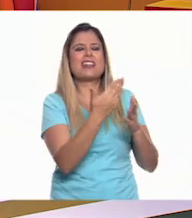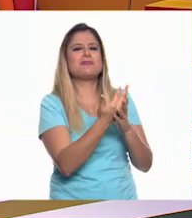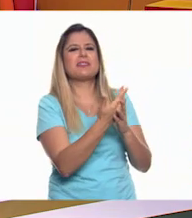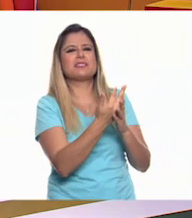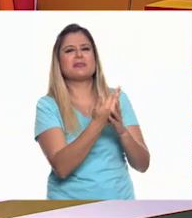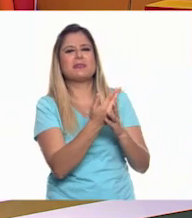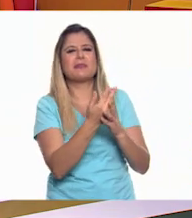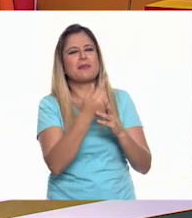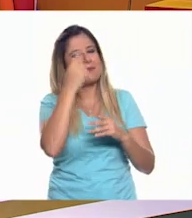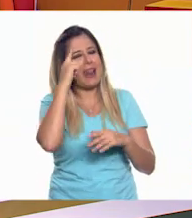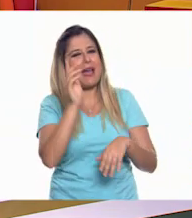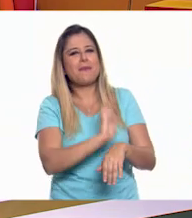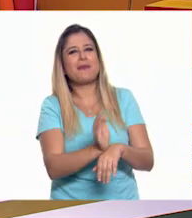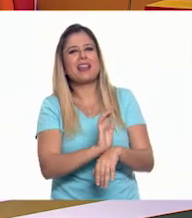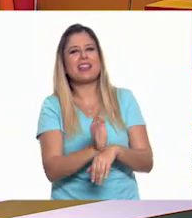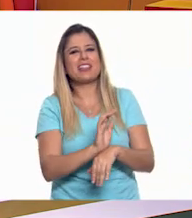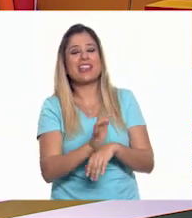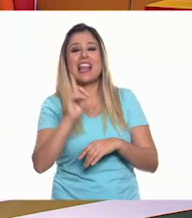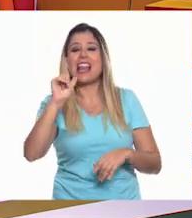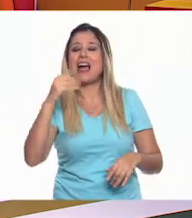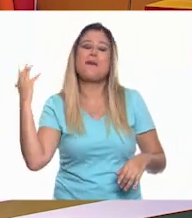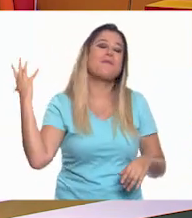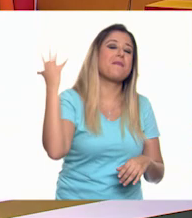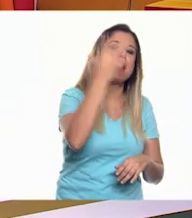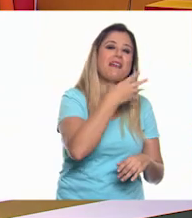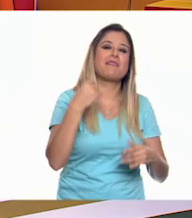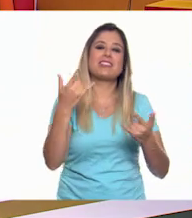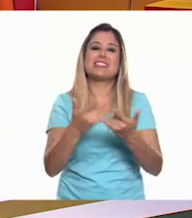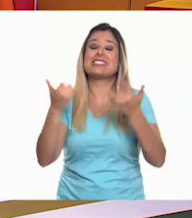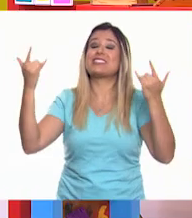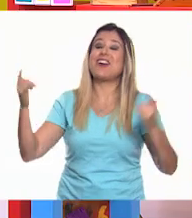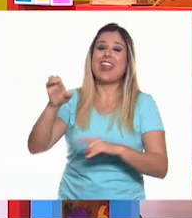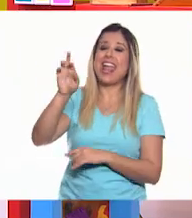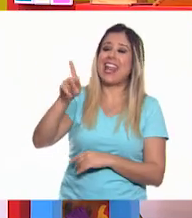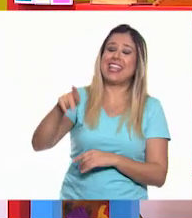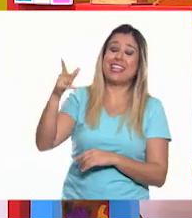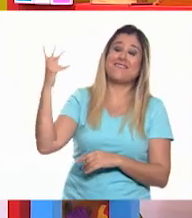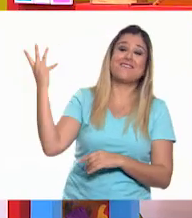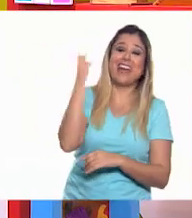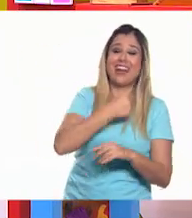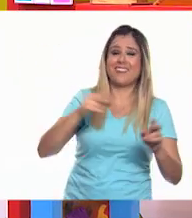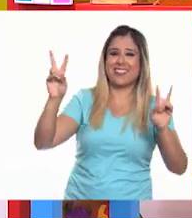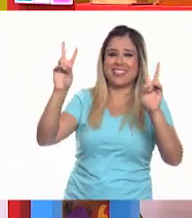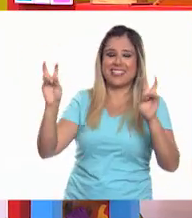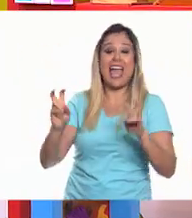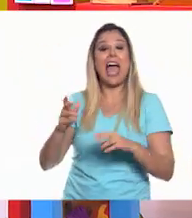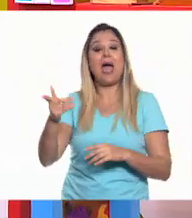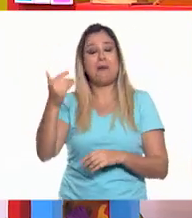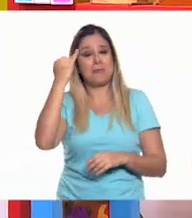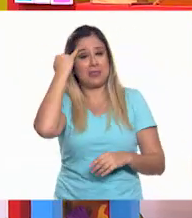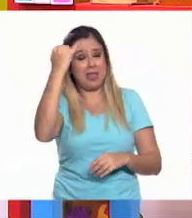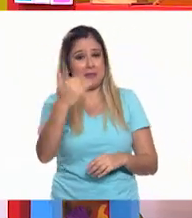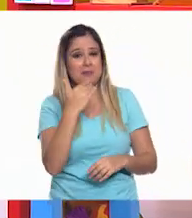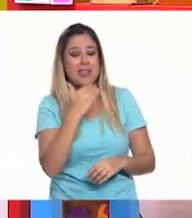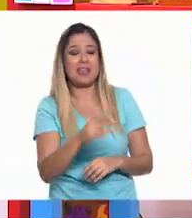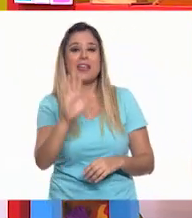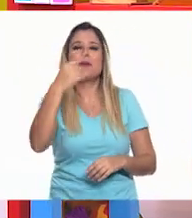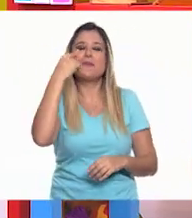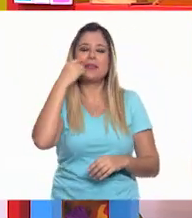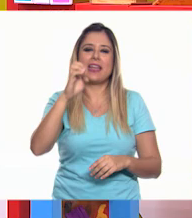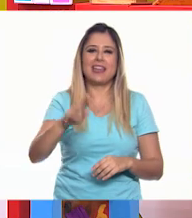que se oiga más como una película, La Maravillosa Historia de Eric. ¡Ay, qué gran idea! Mira, Eric,